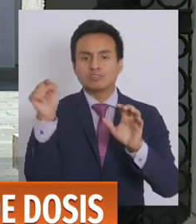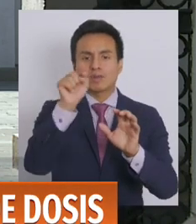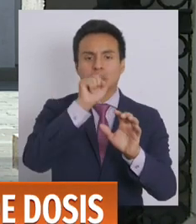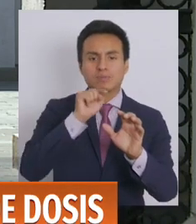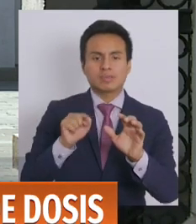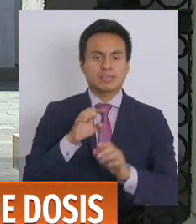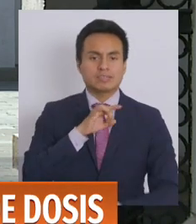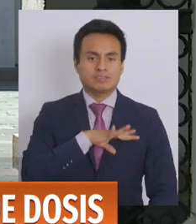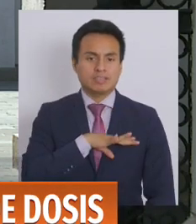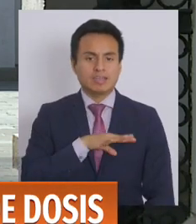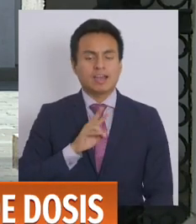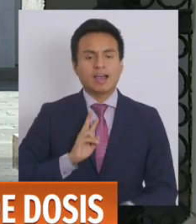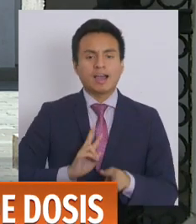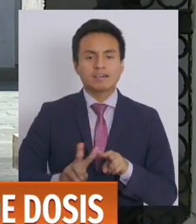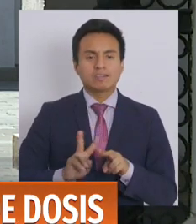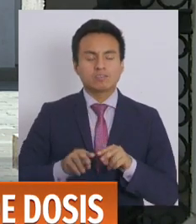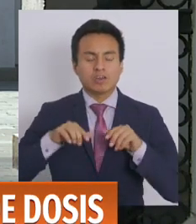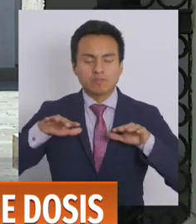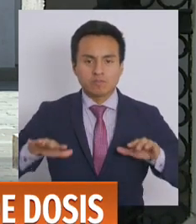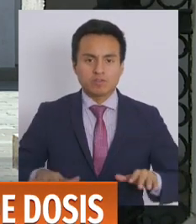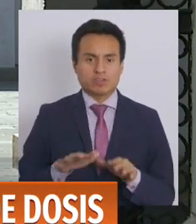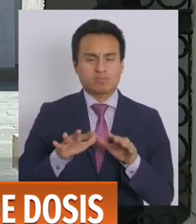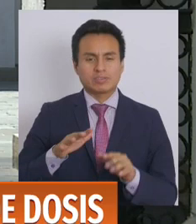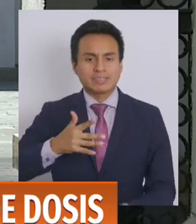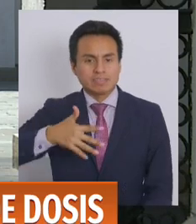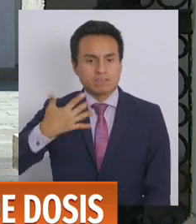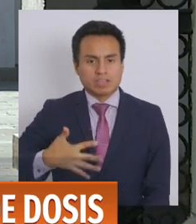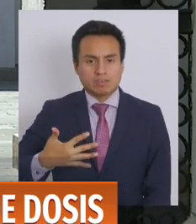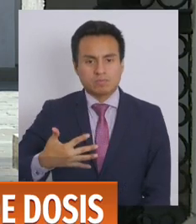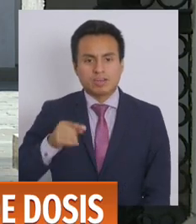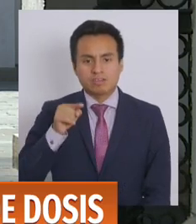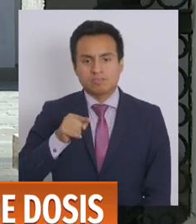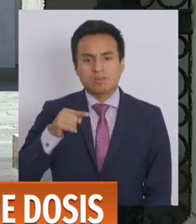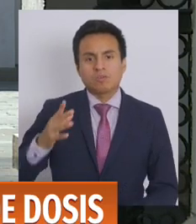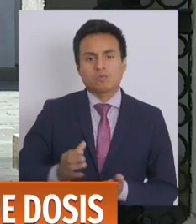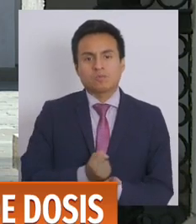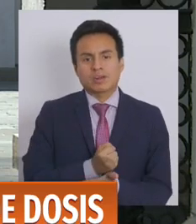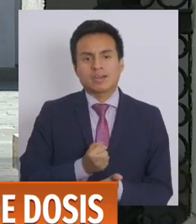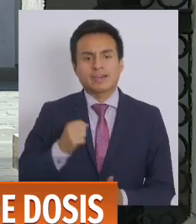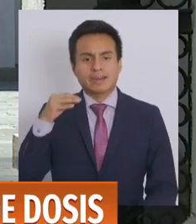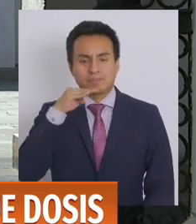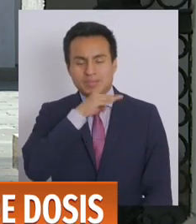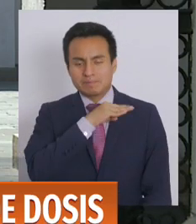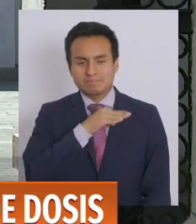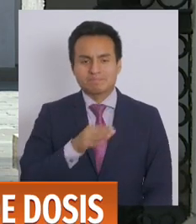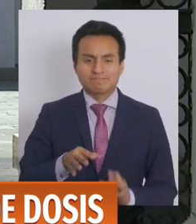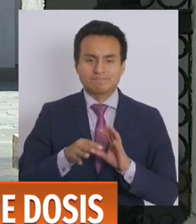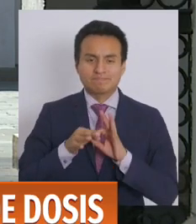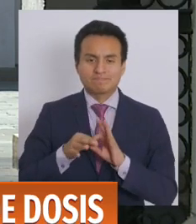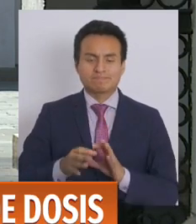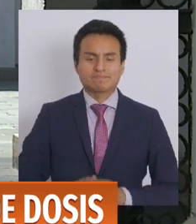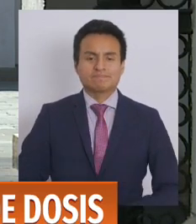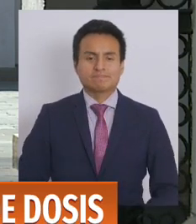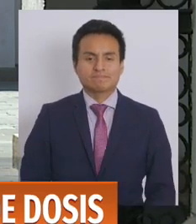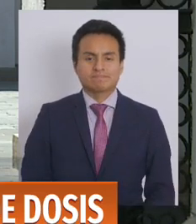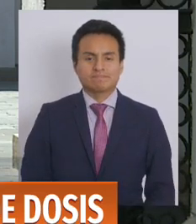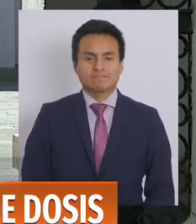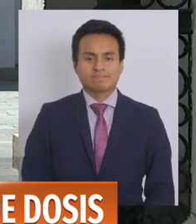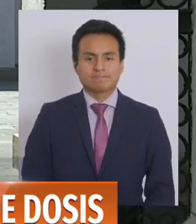Chile estamos haciendo entonces un esfuerzo muy significativo para que esto ocurra de manera rápida. Muchísimas gracias.